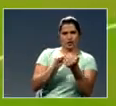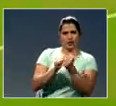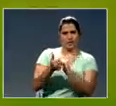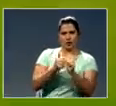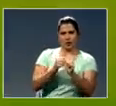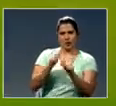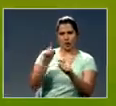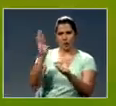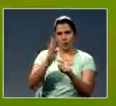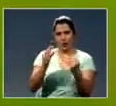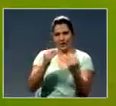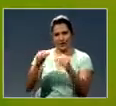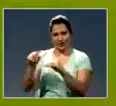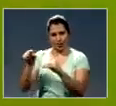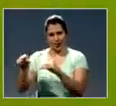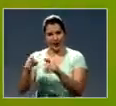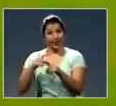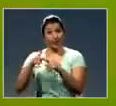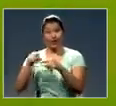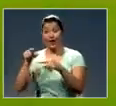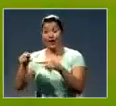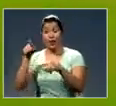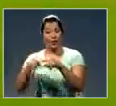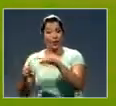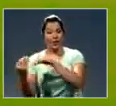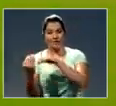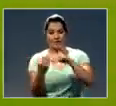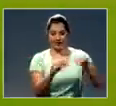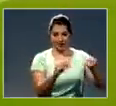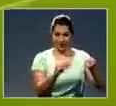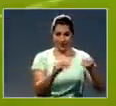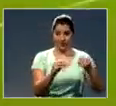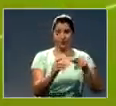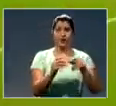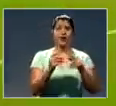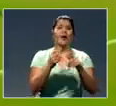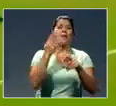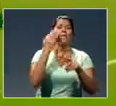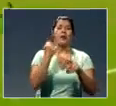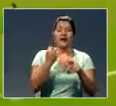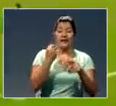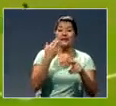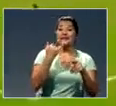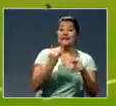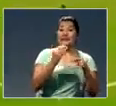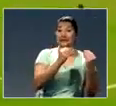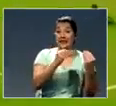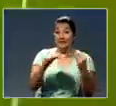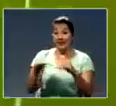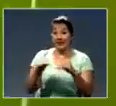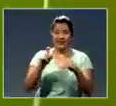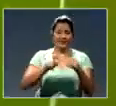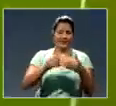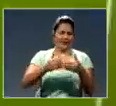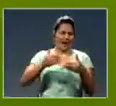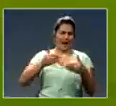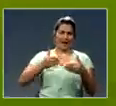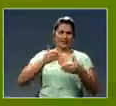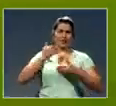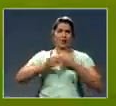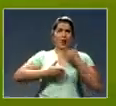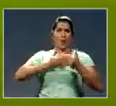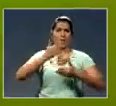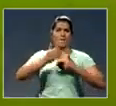caso se tendría que transformar y la transformación tiene una serie de pasos y esa serie de pasos tienen que estar registrados